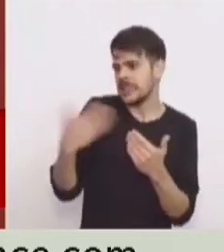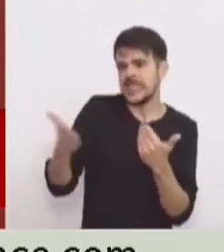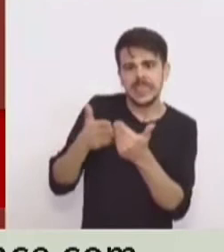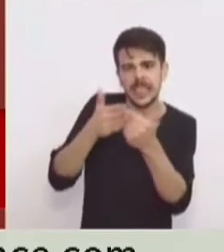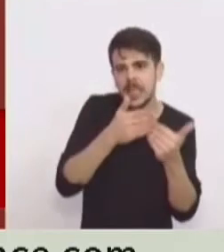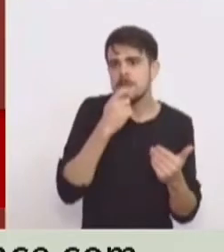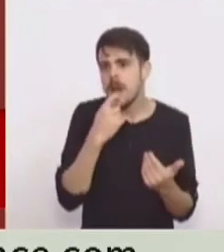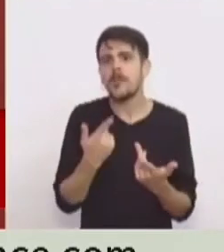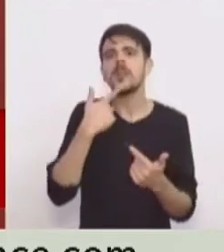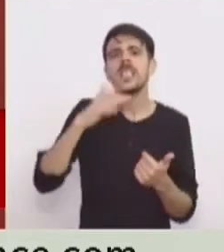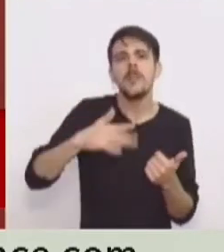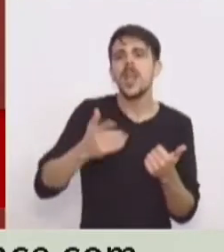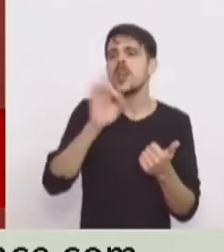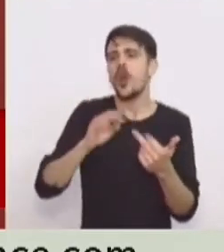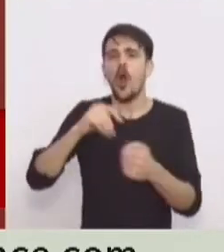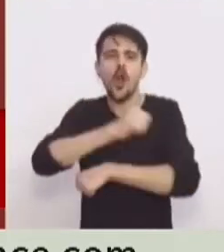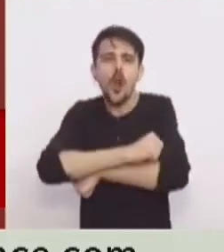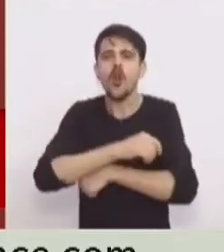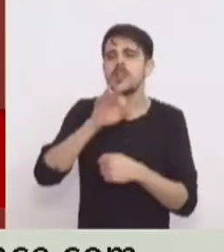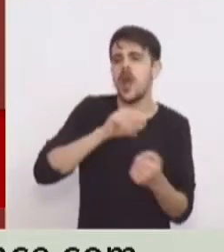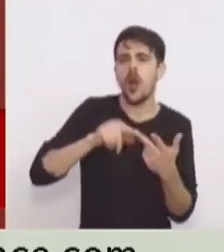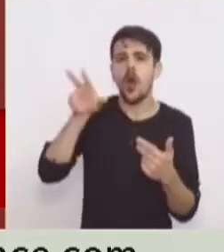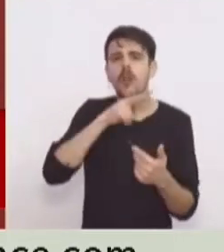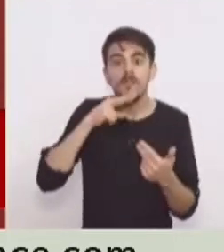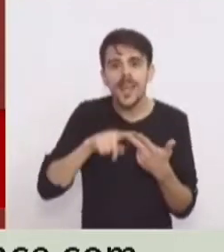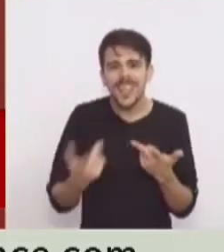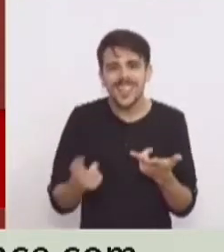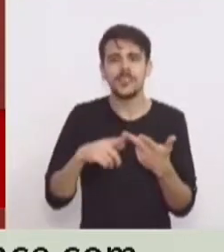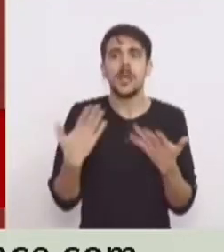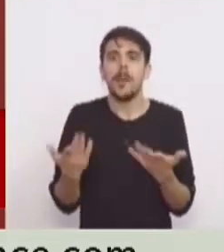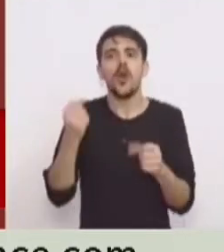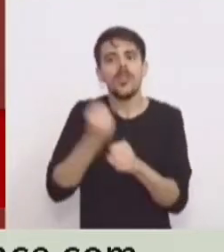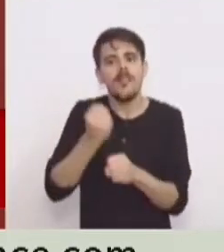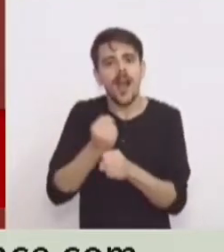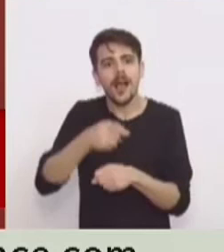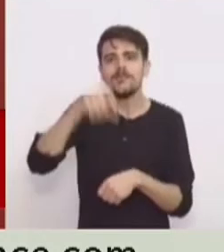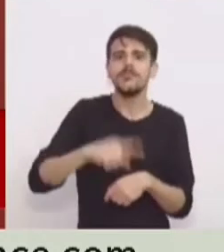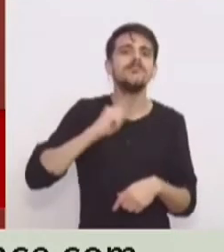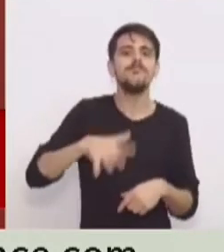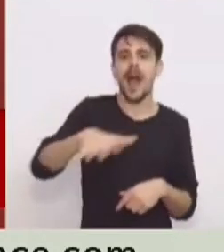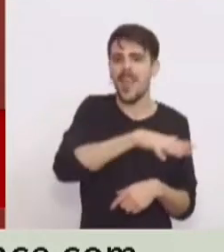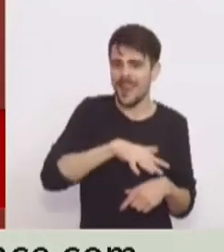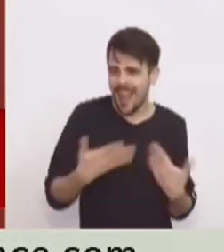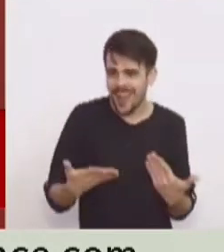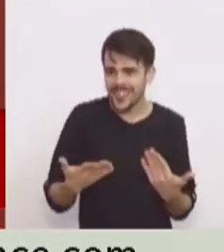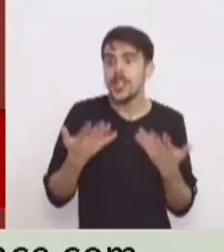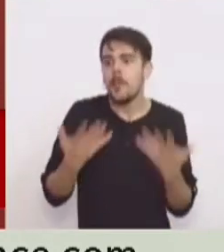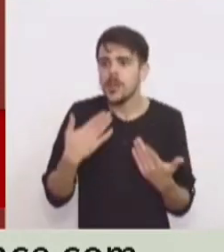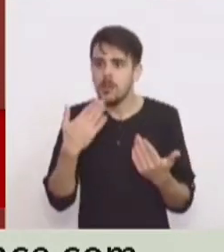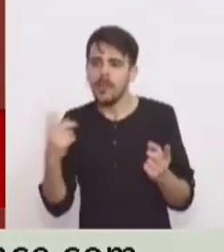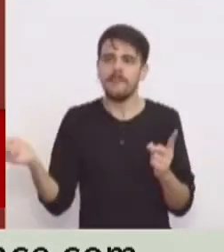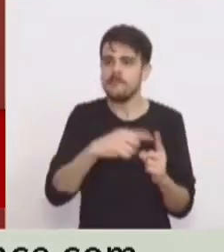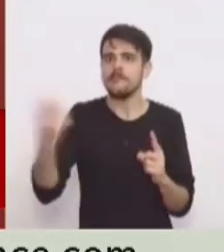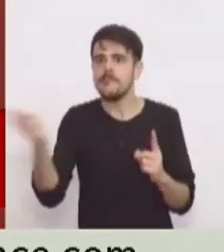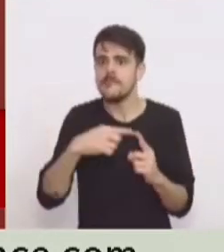Colonia Avellaneda y San Benito, pero trabajan en la ciudad de Paraná. Por lo tanto, el impacto es directo, es inmediato. Por eso